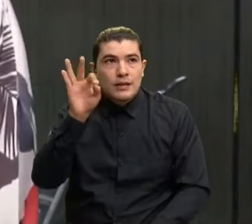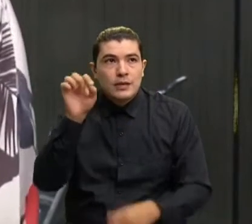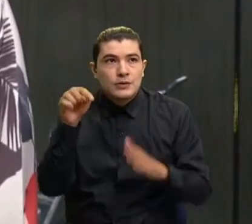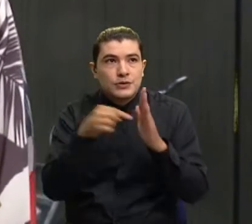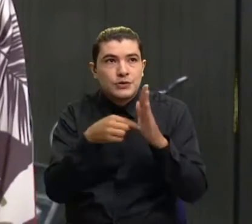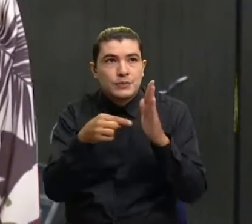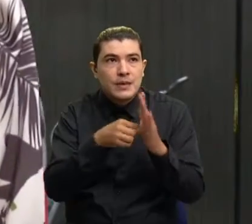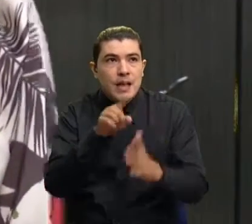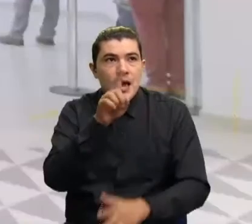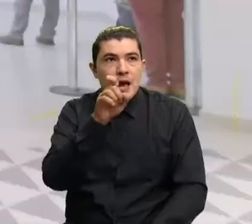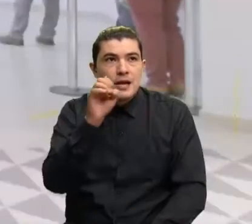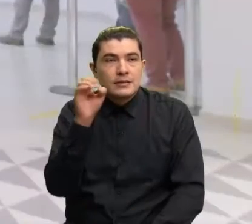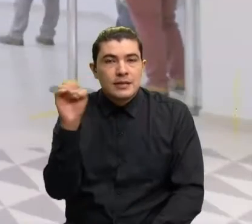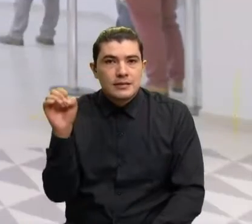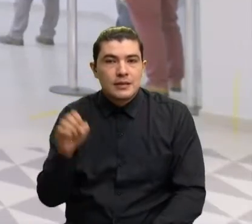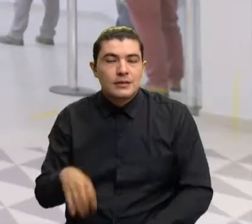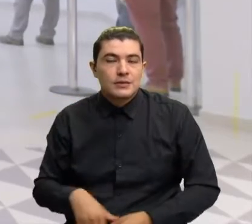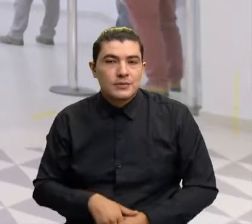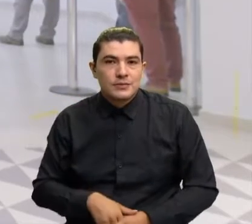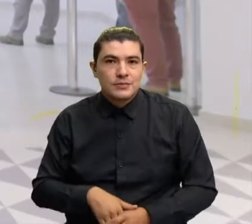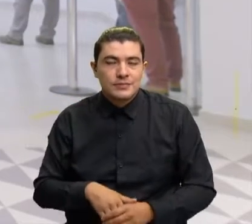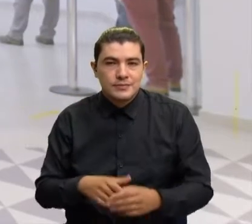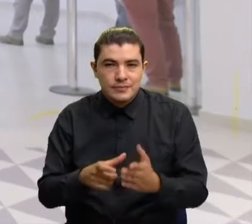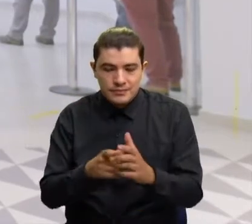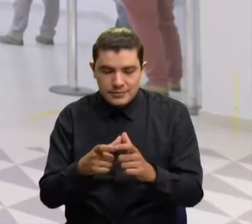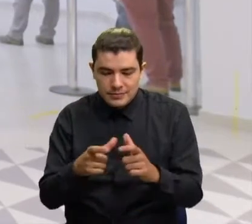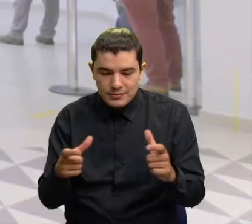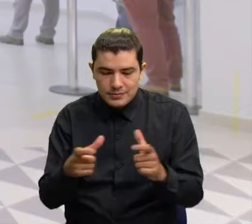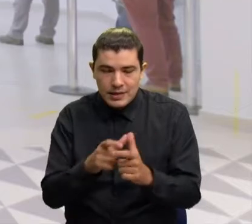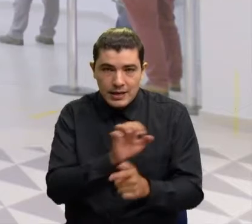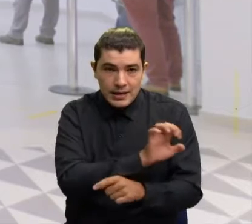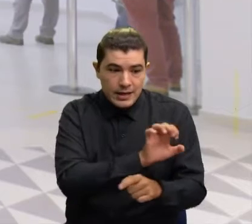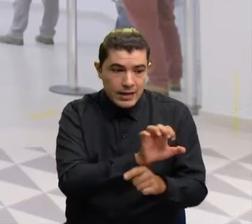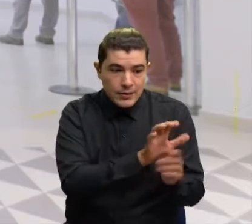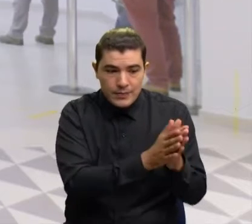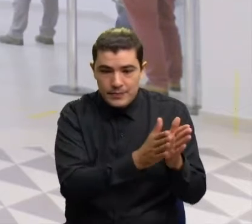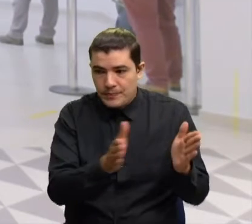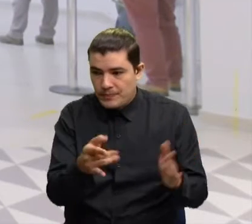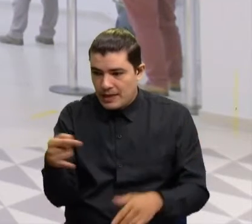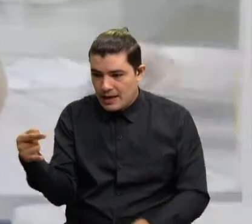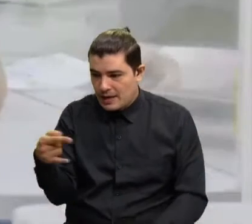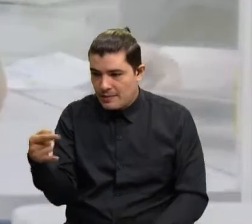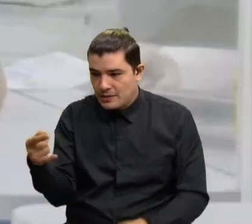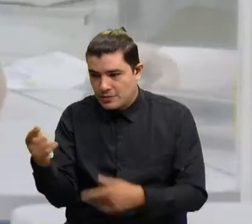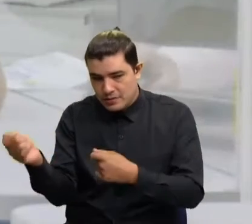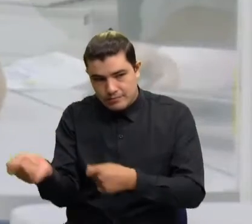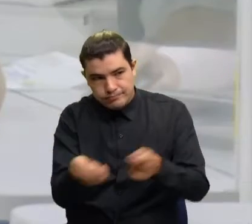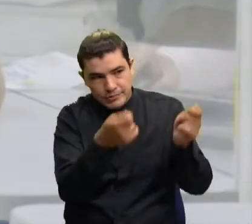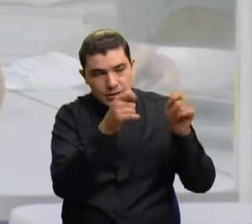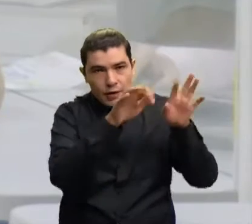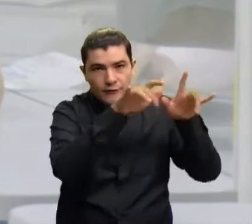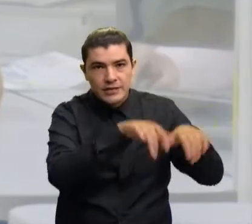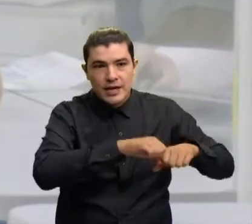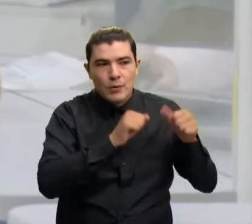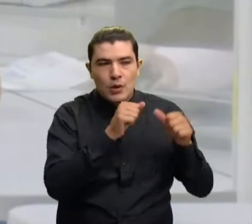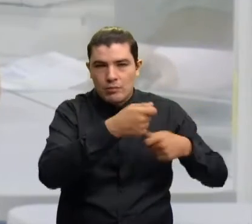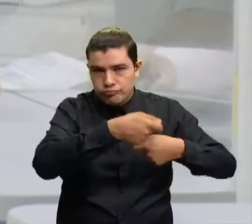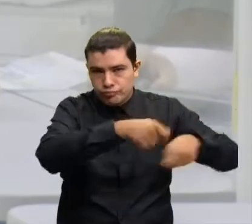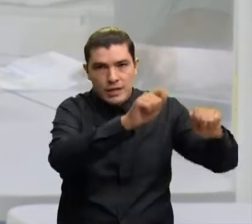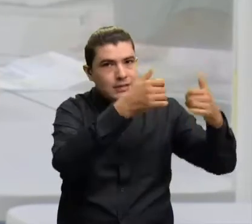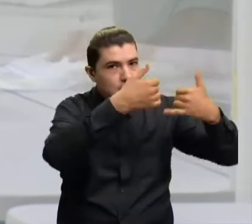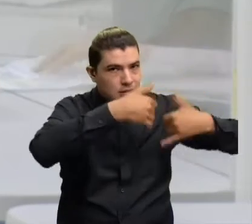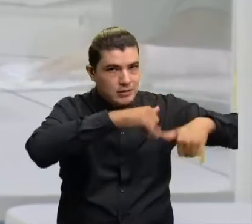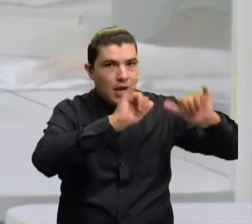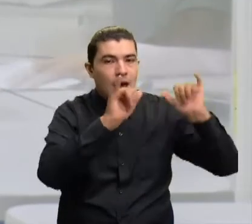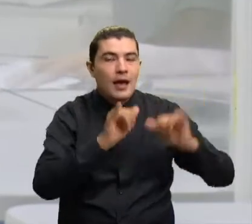es el valor del pasaporte. Los pasaportes diligenciados de enero a marzo ya fueron devueltos, indicaron autoridades del Departamento